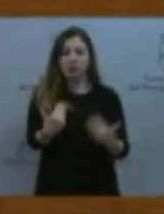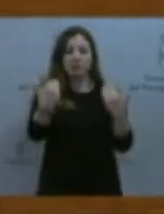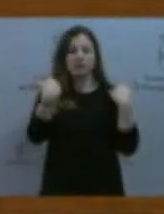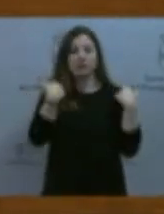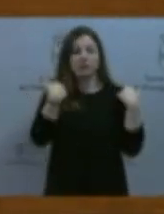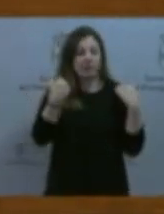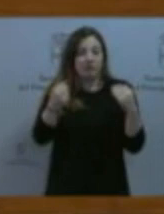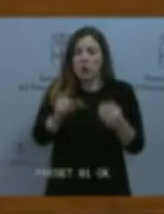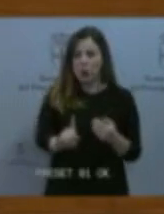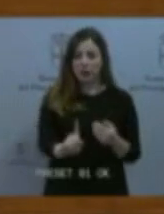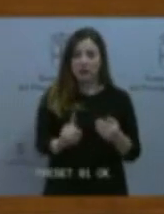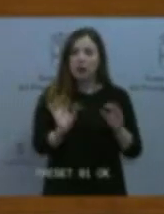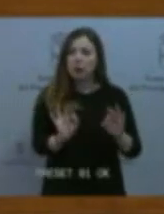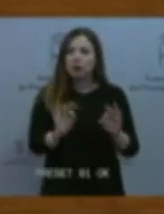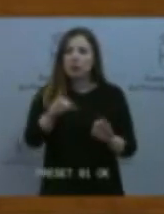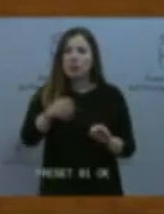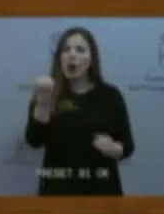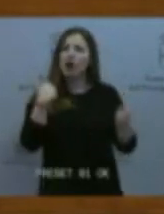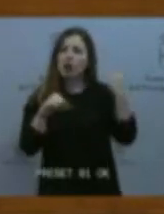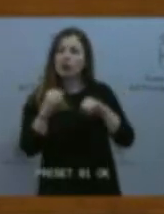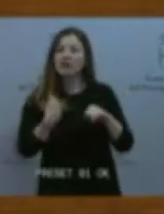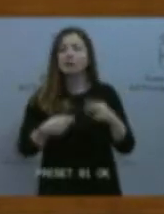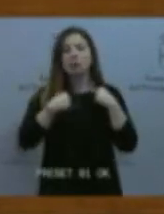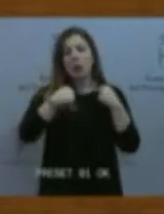las diputadas y diputados que quedan sometidas a la